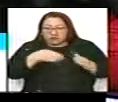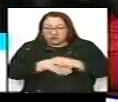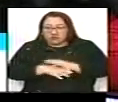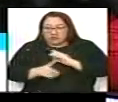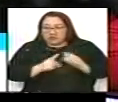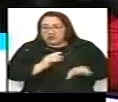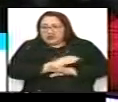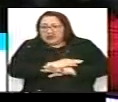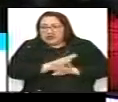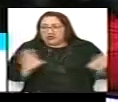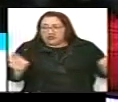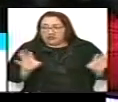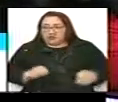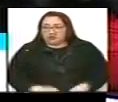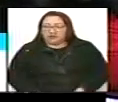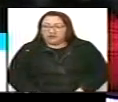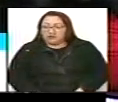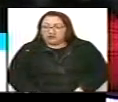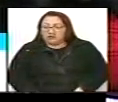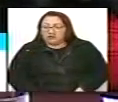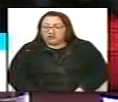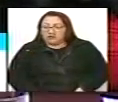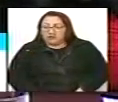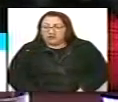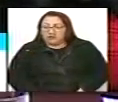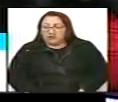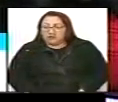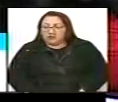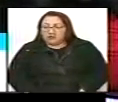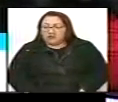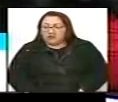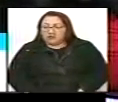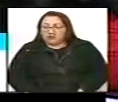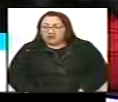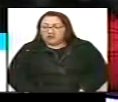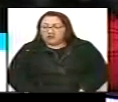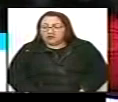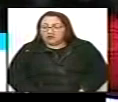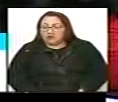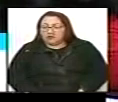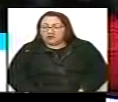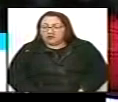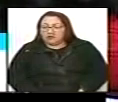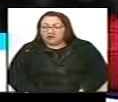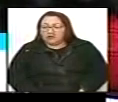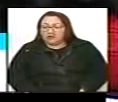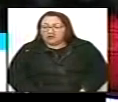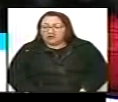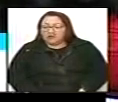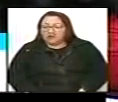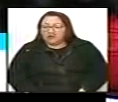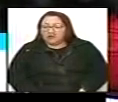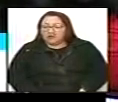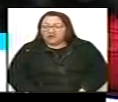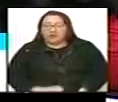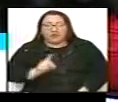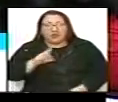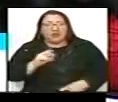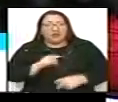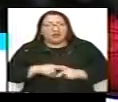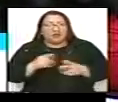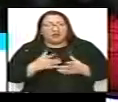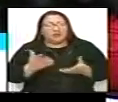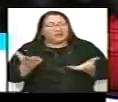debate que no tiene nada que ver. No tiene nada que ver, pero aparece en el debate y hablan del brazo político, de las herramientas.